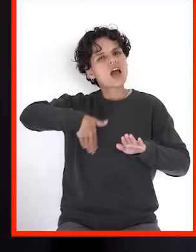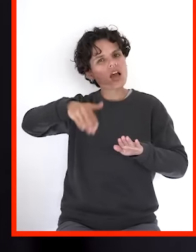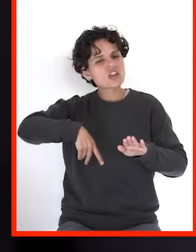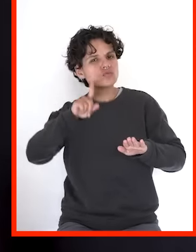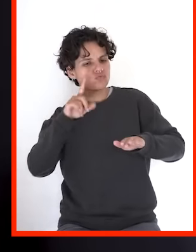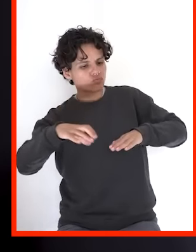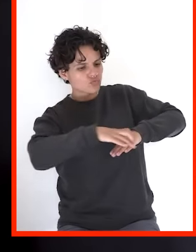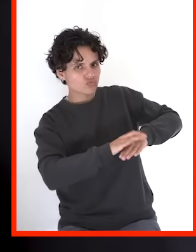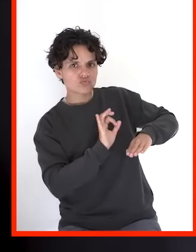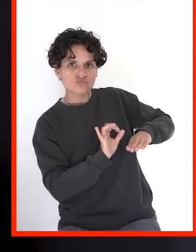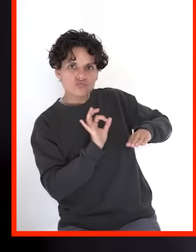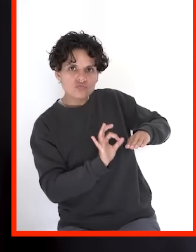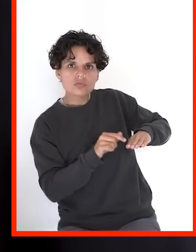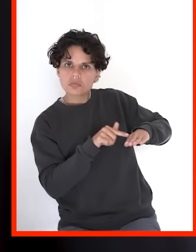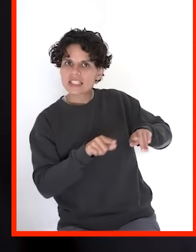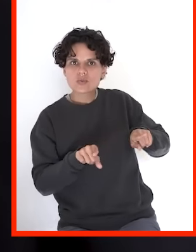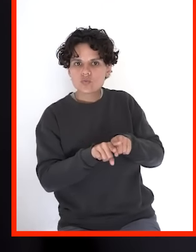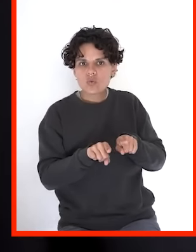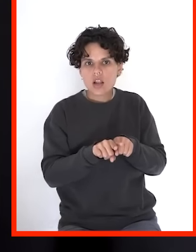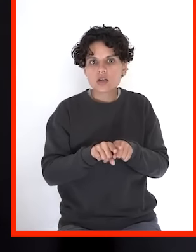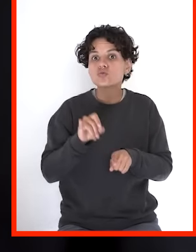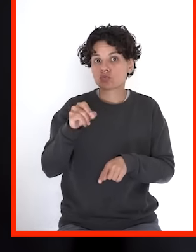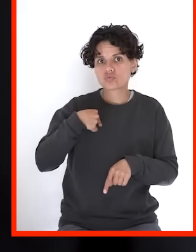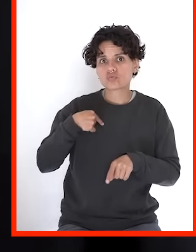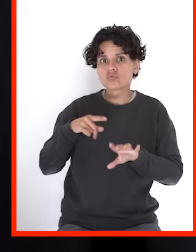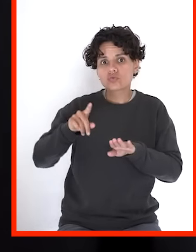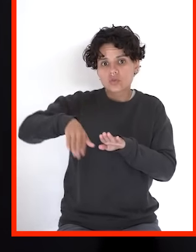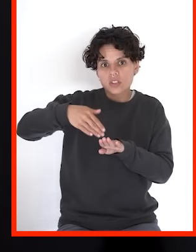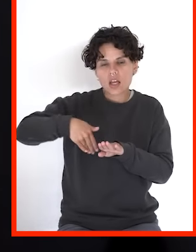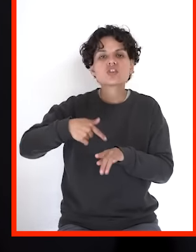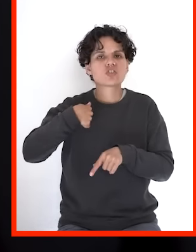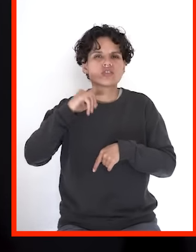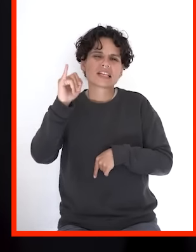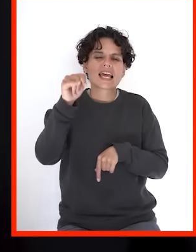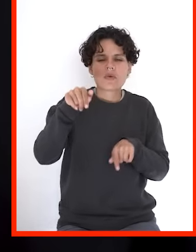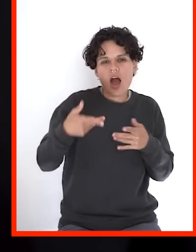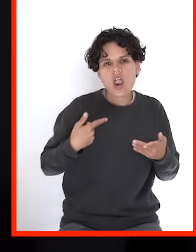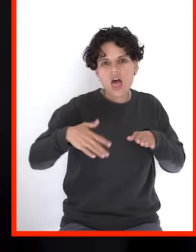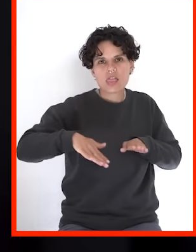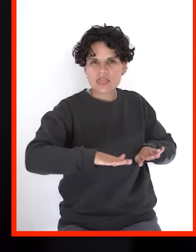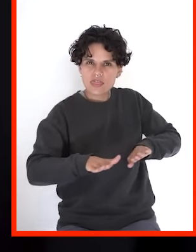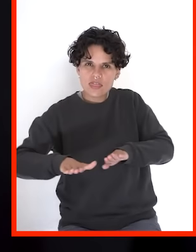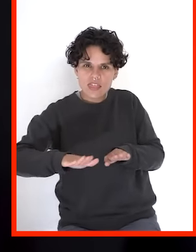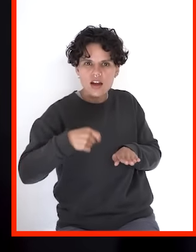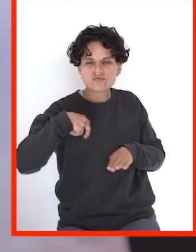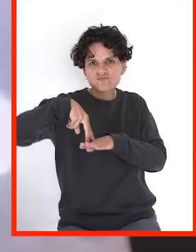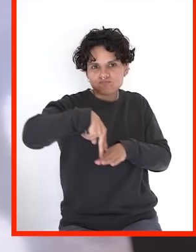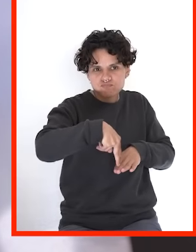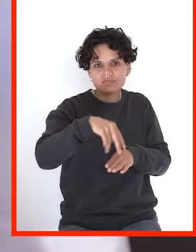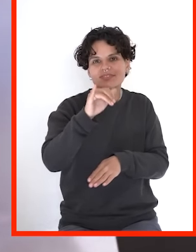zapatillas. Sí, estas son para... Sí. Estas son para... ¿Andas en skate? Sí, me subo a la tabla, a todas las tablas, incluso la de